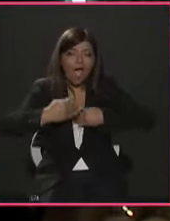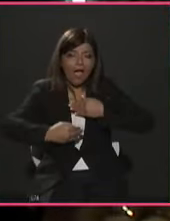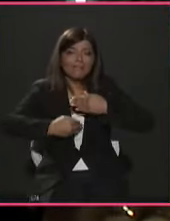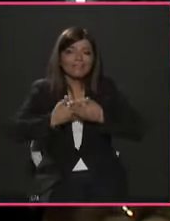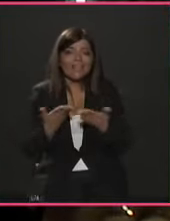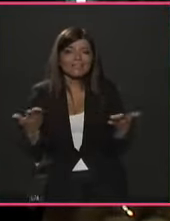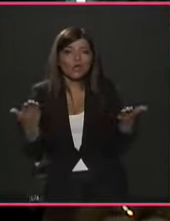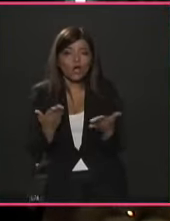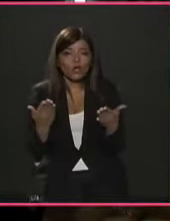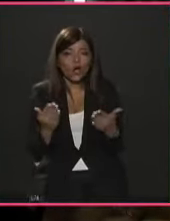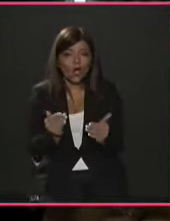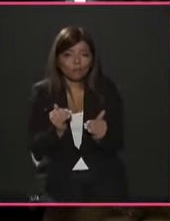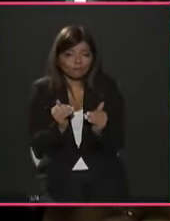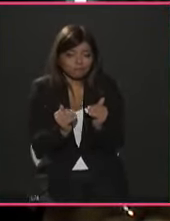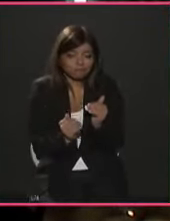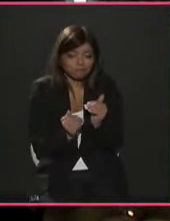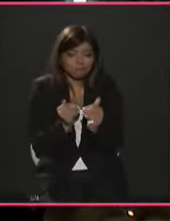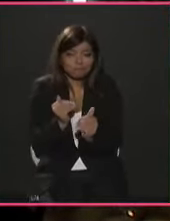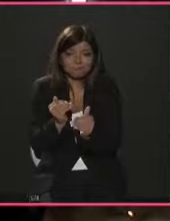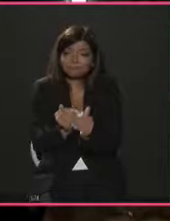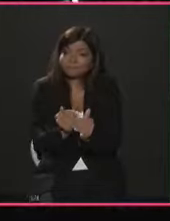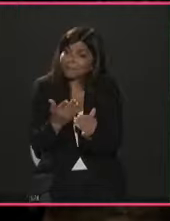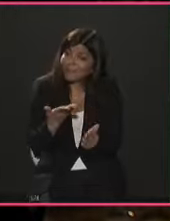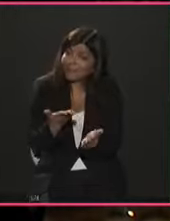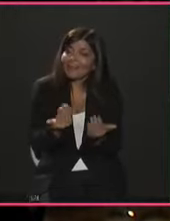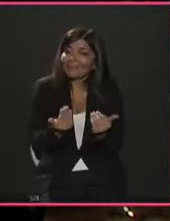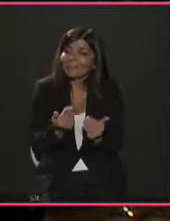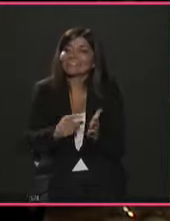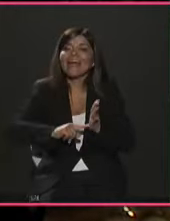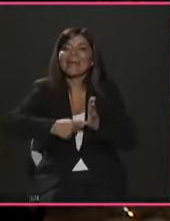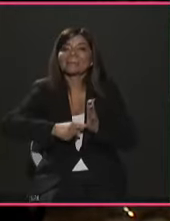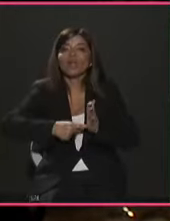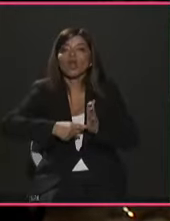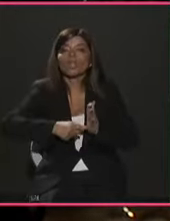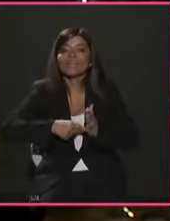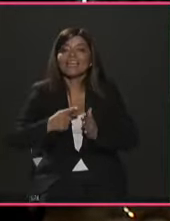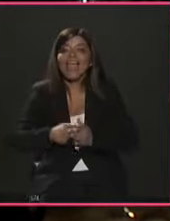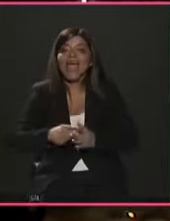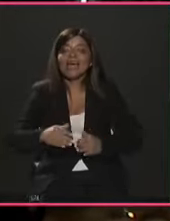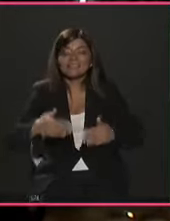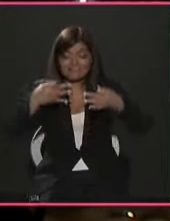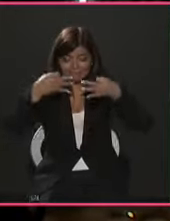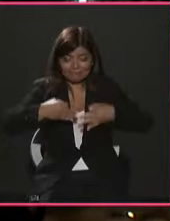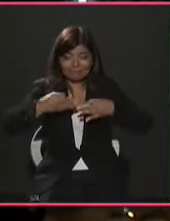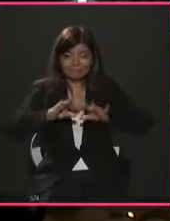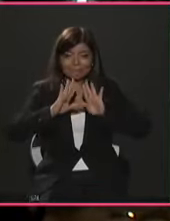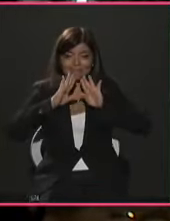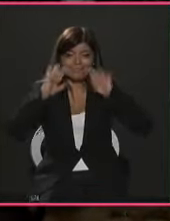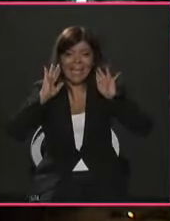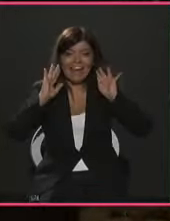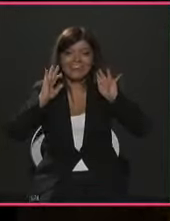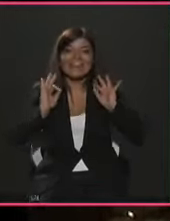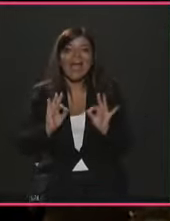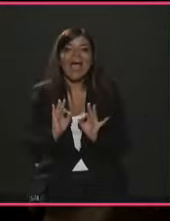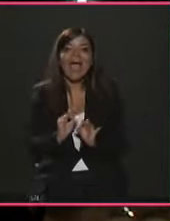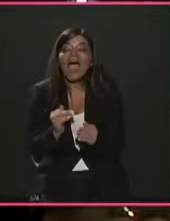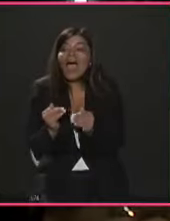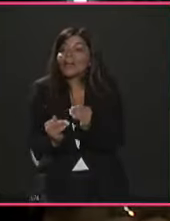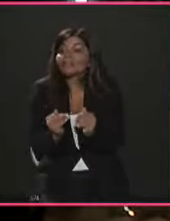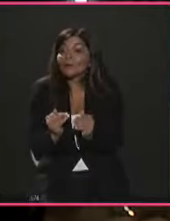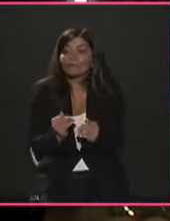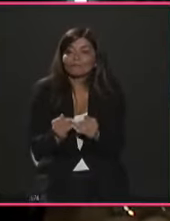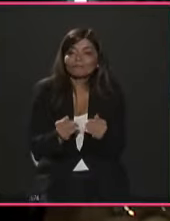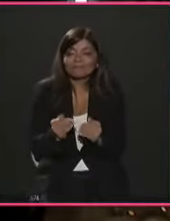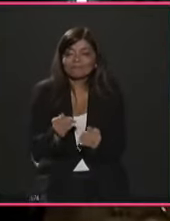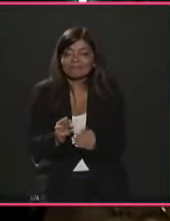también a esos mismos pasos agigantados que necesita la tecnología estar al día nosotros Entonces estamos moviéndonos a ese